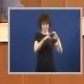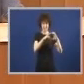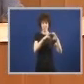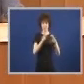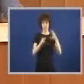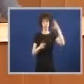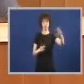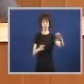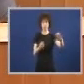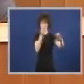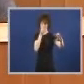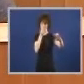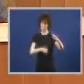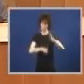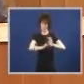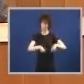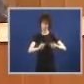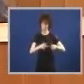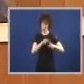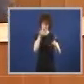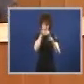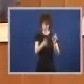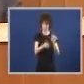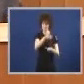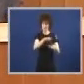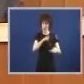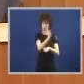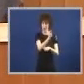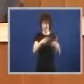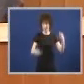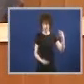dese pírrico teito de gasto. Ademais, prodúcese